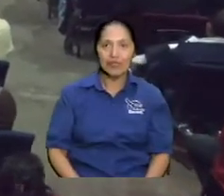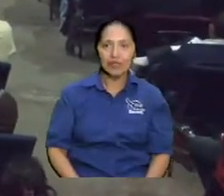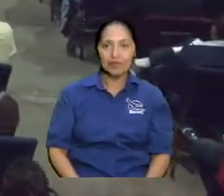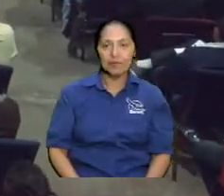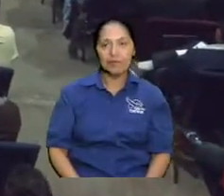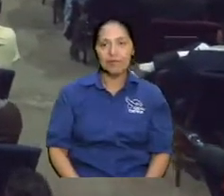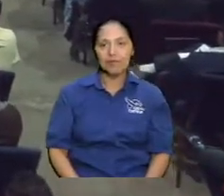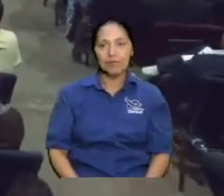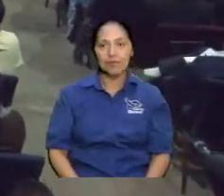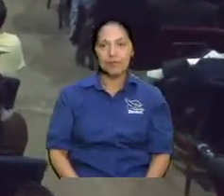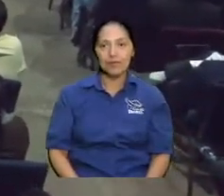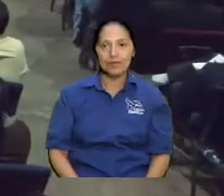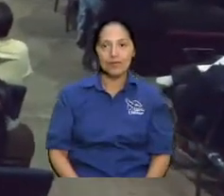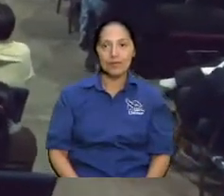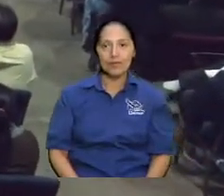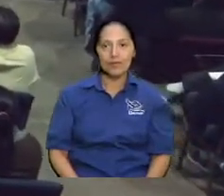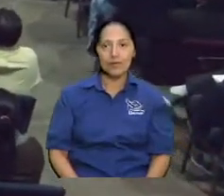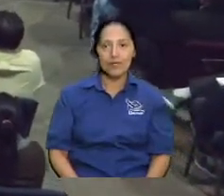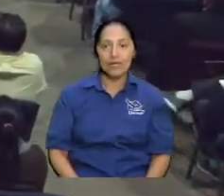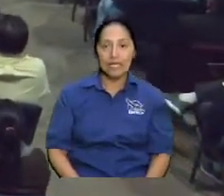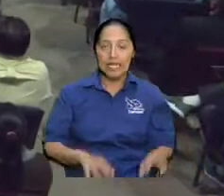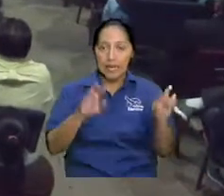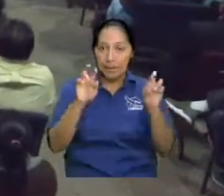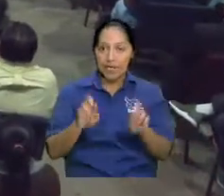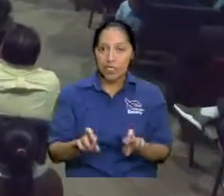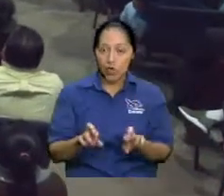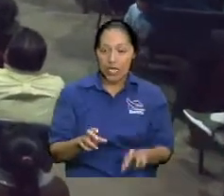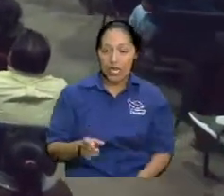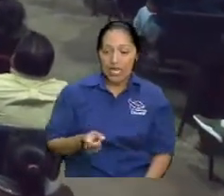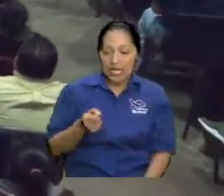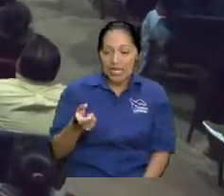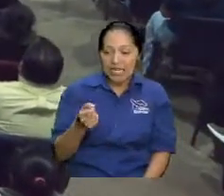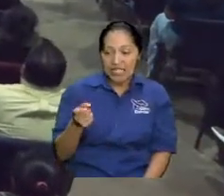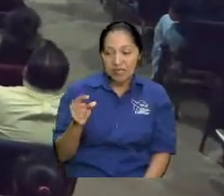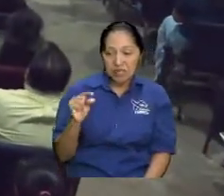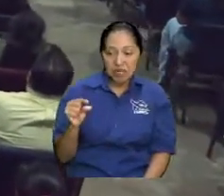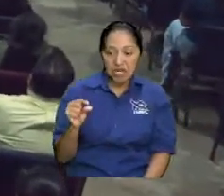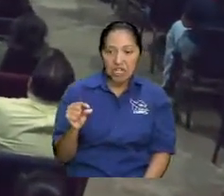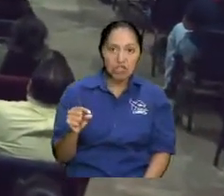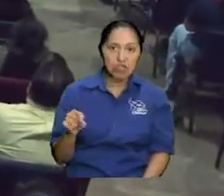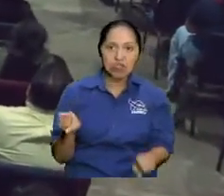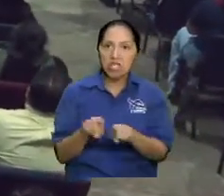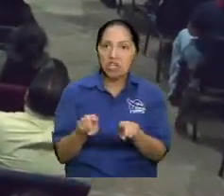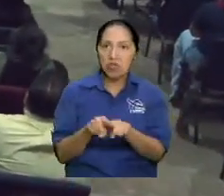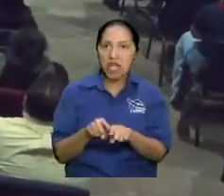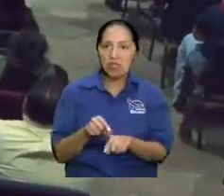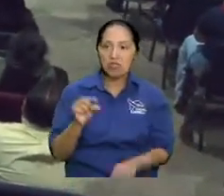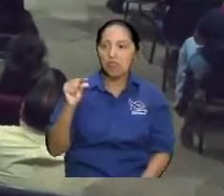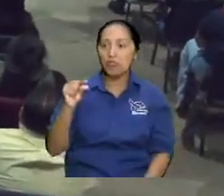abundantemente segará. Y el que siembra escasamente, escasamente también se hace.